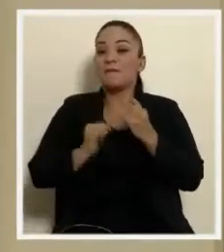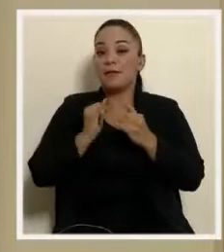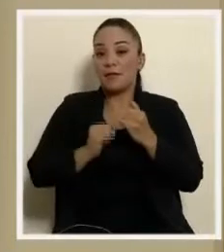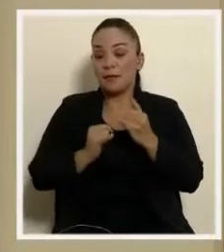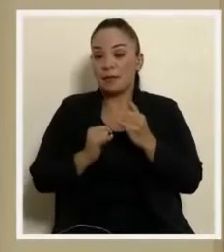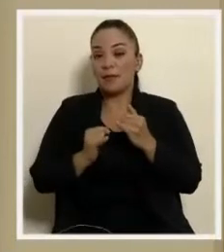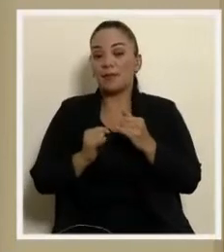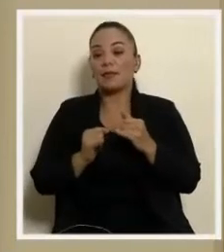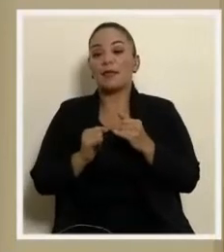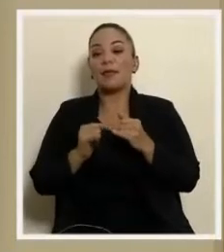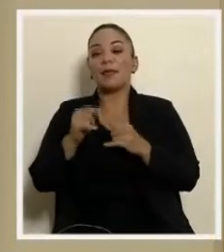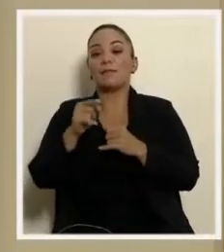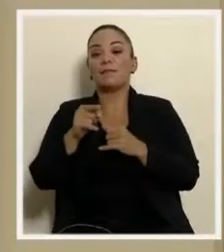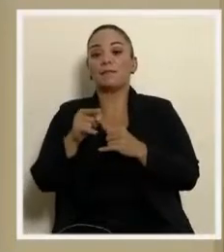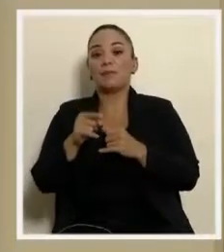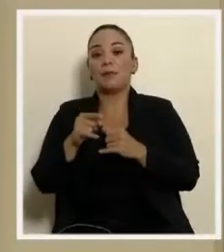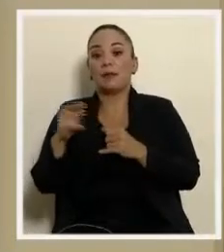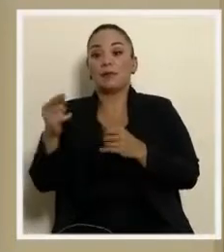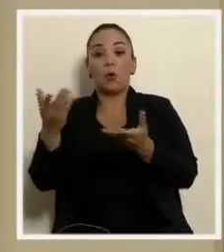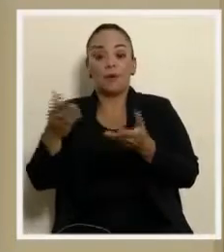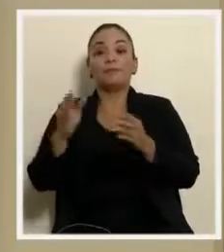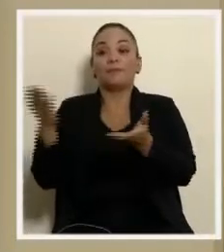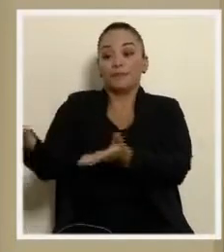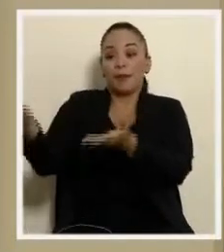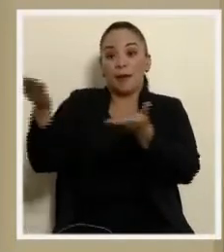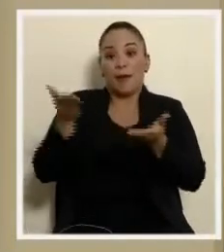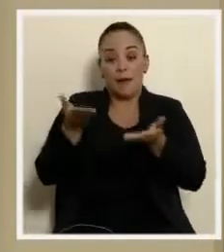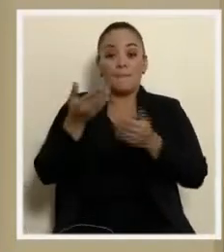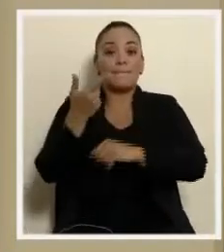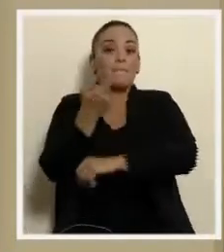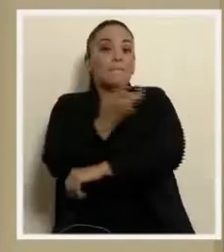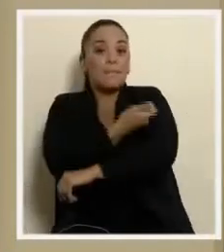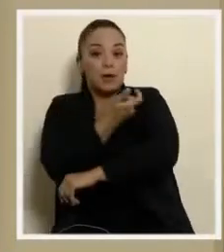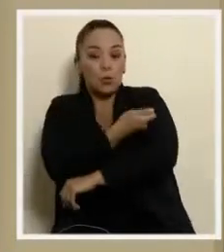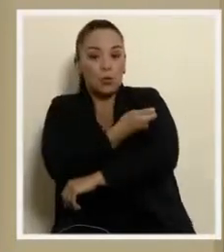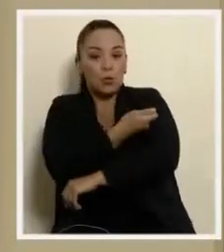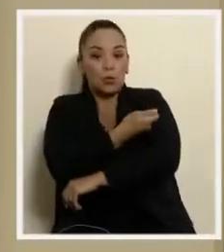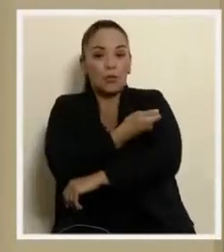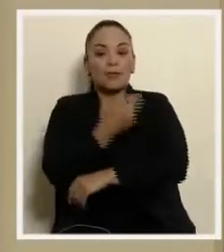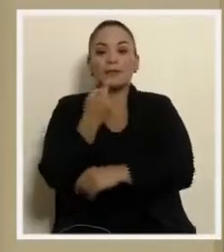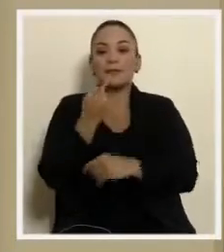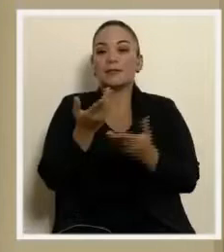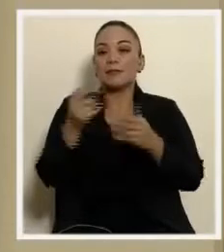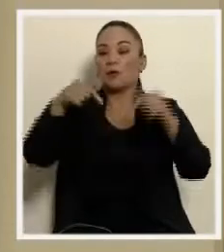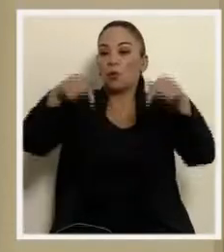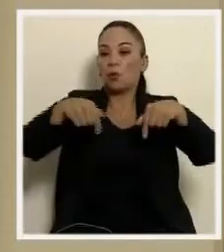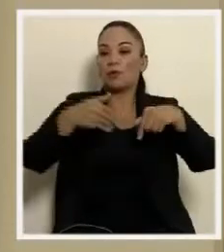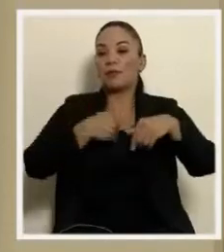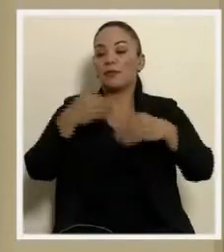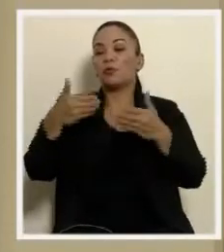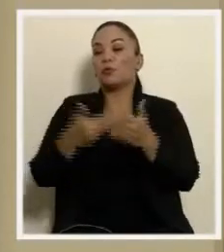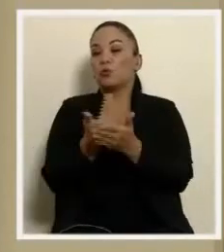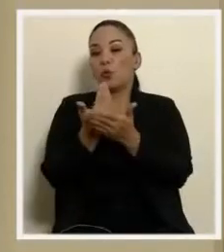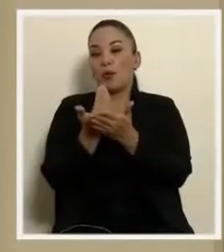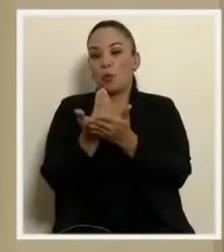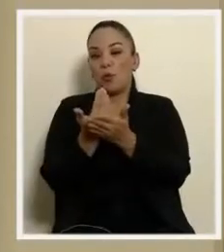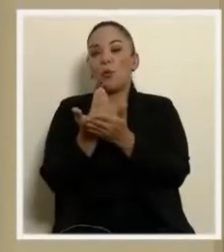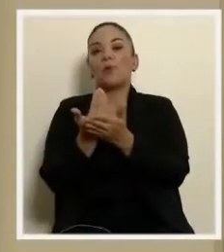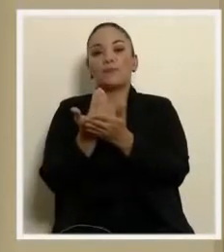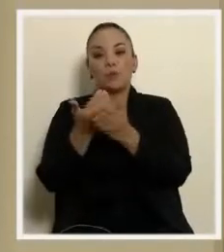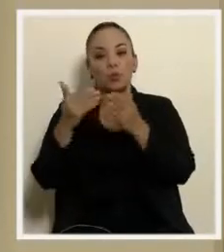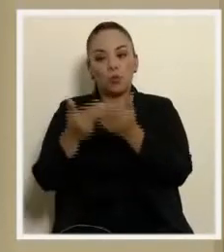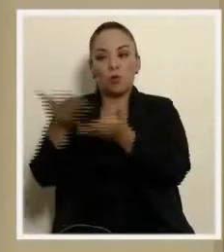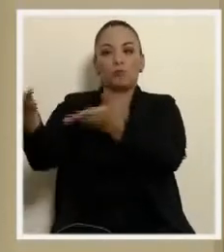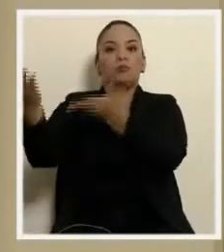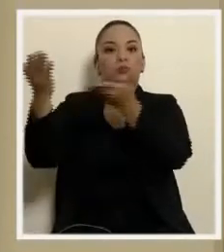en cuanto a la llegada de vacunas, también quiero hacer referencia de que hoy tenemos un nuevo ingreso, un